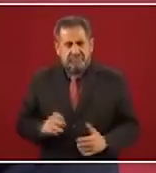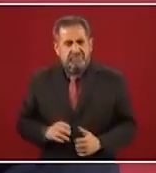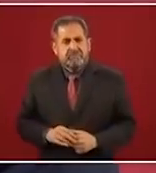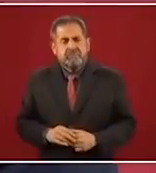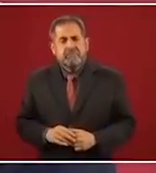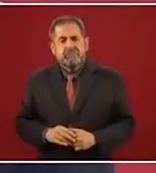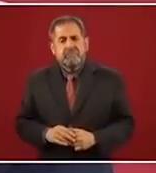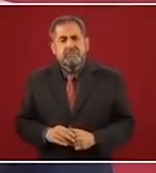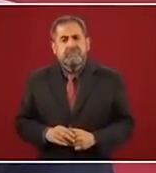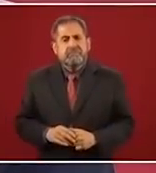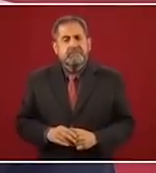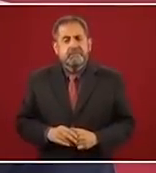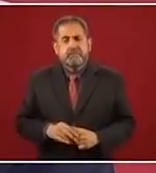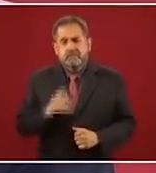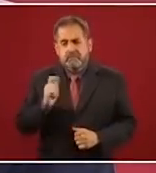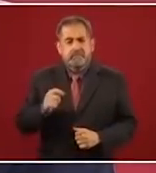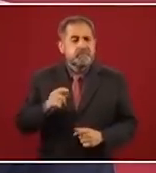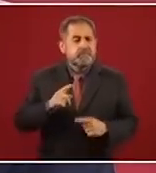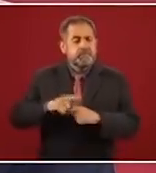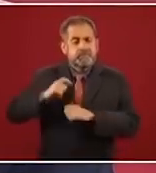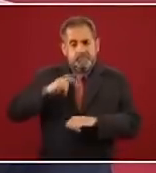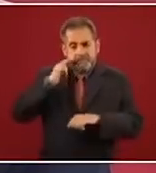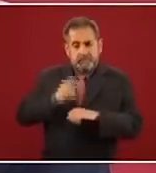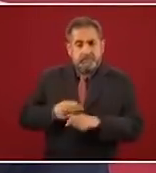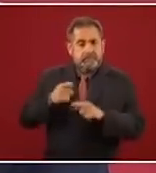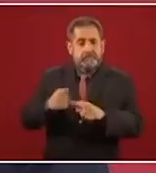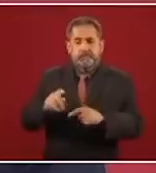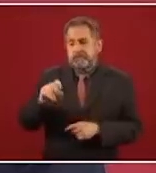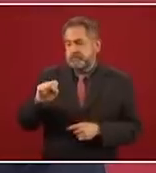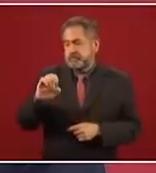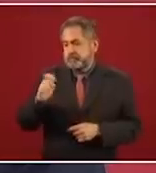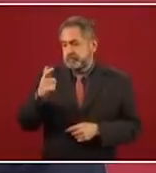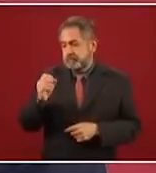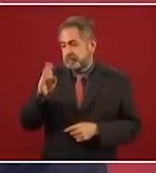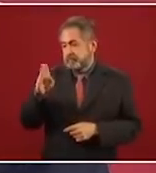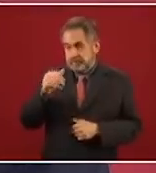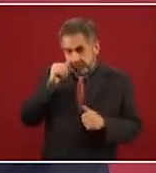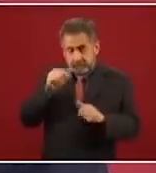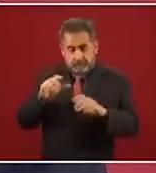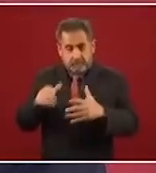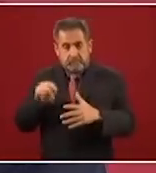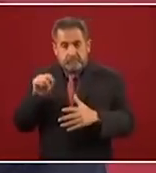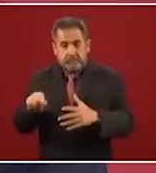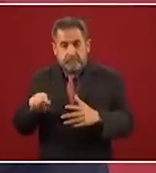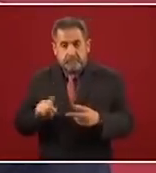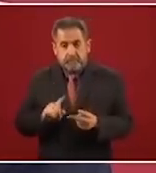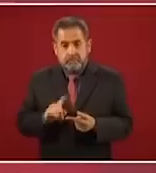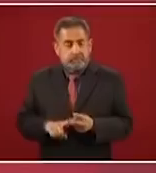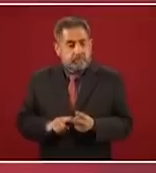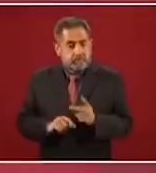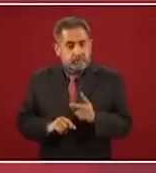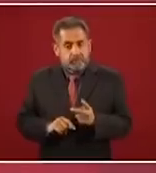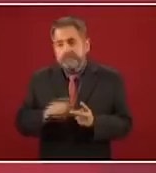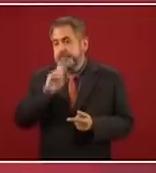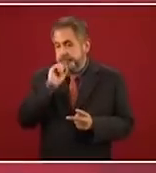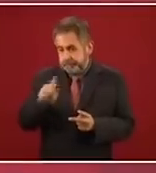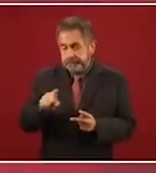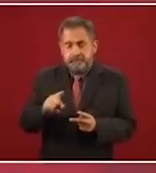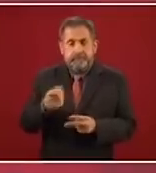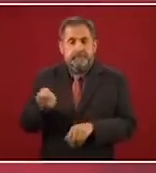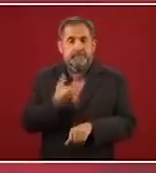lo atiende la Secretaría de Gobernación y también